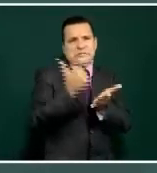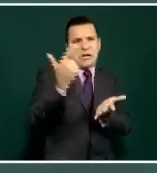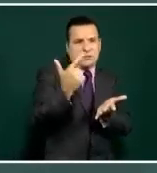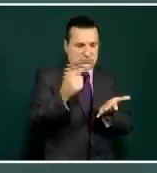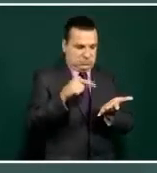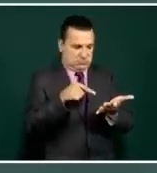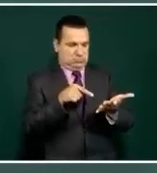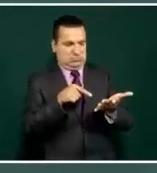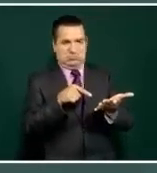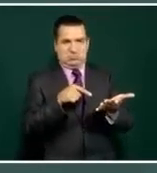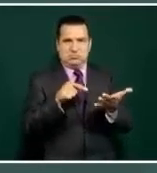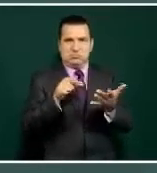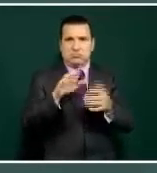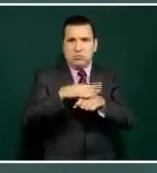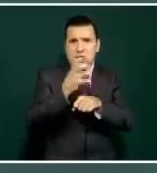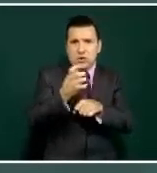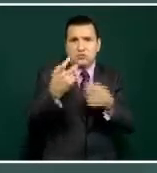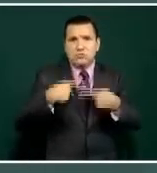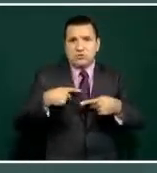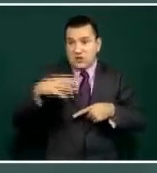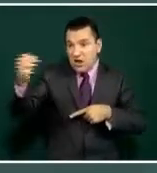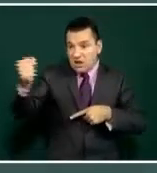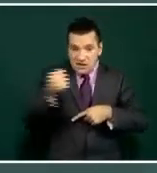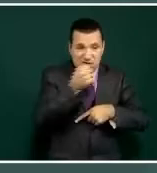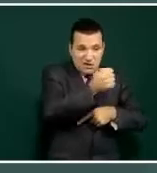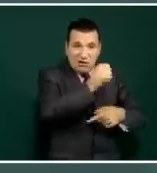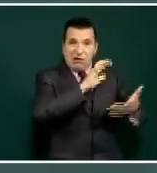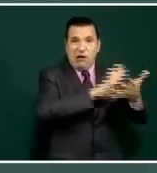si iban a la cárcel, podían salir bajo fianza.